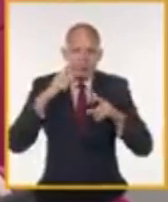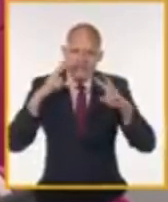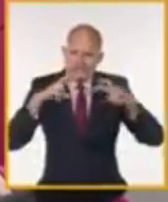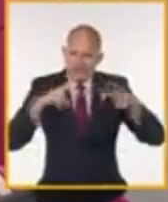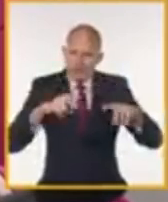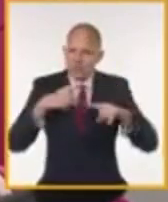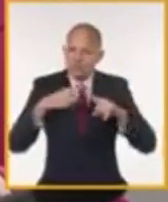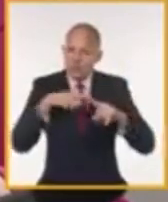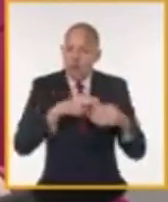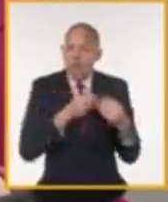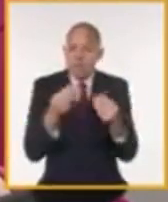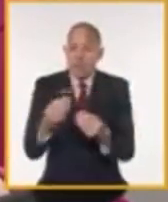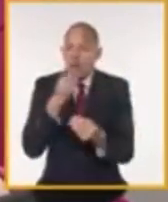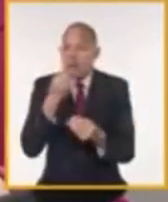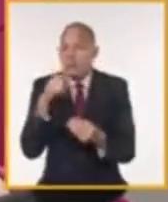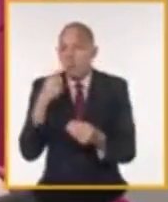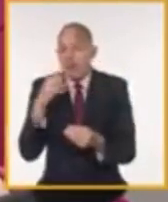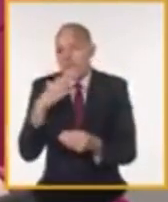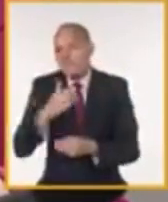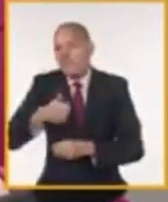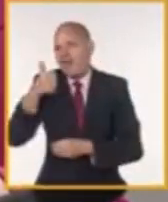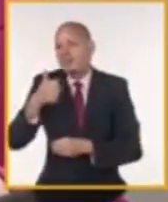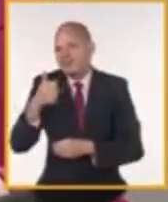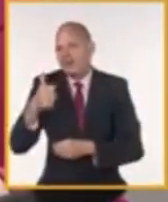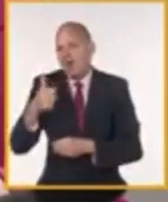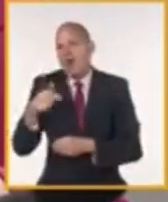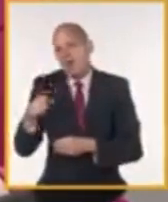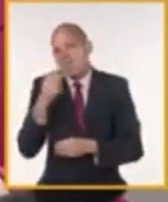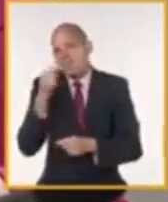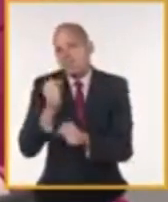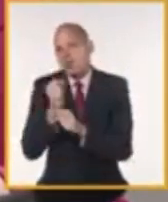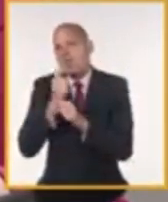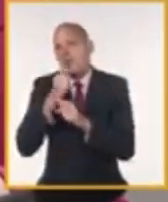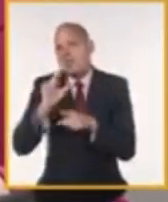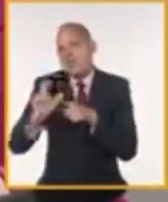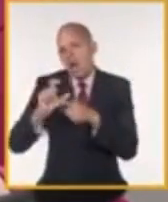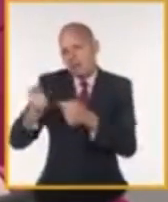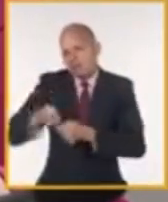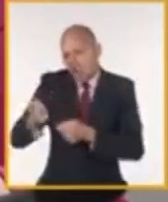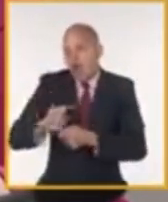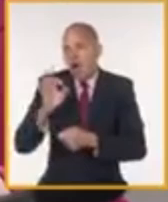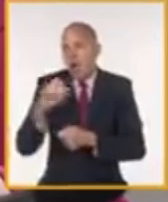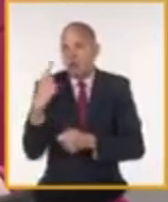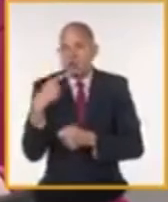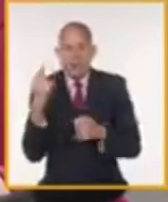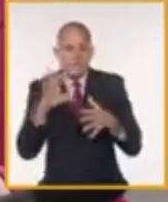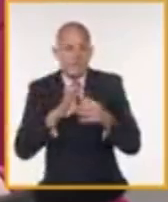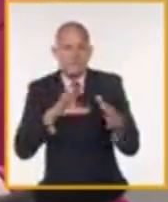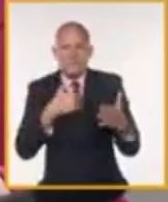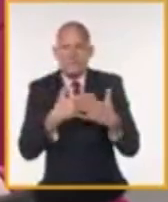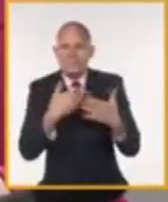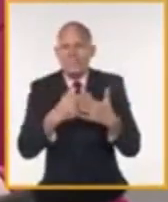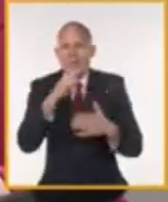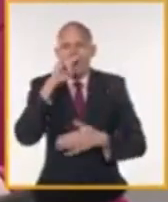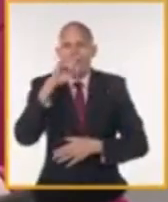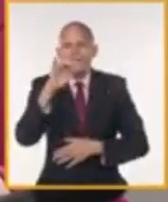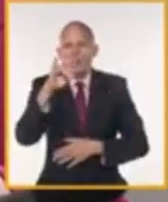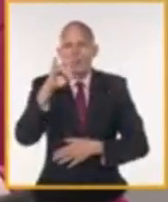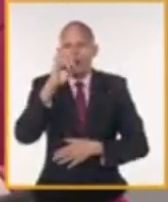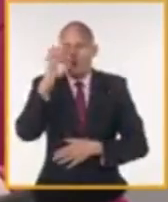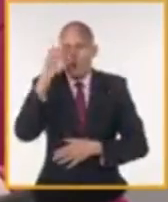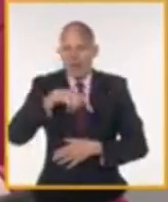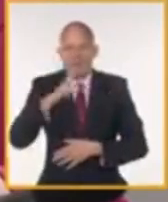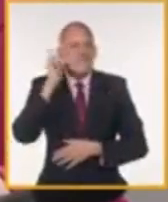resultados de la agricultura, así como con Biocuba Farma, y se trabaja